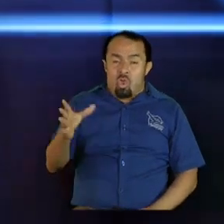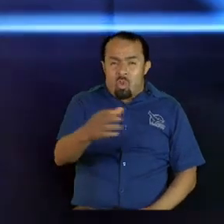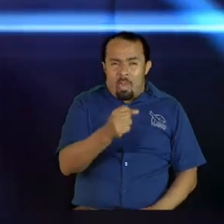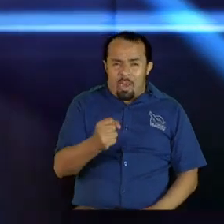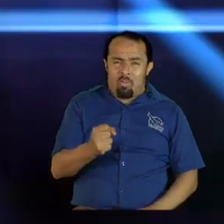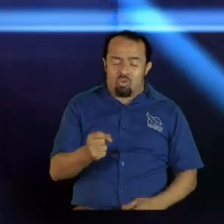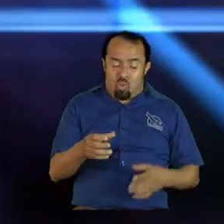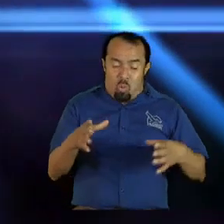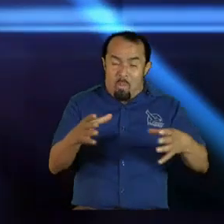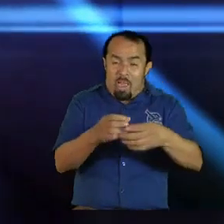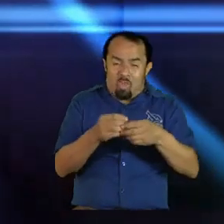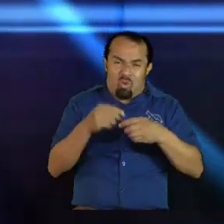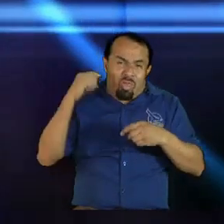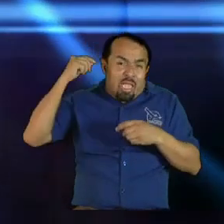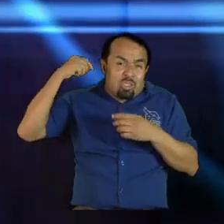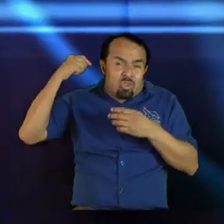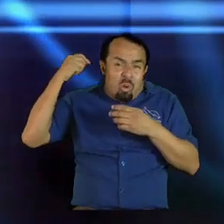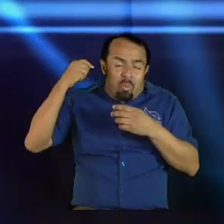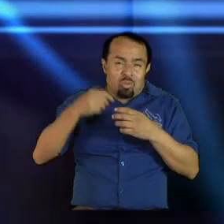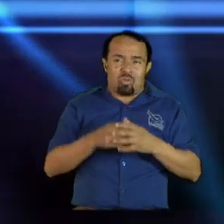No es una cosita de esas.